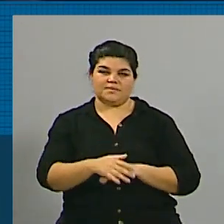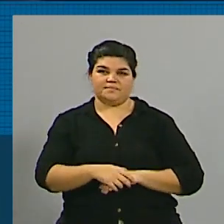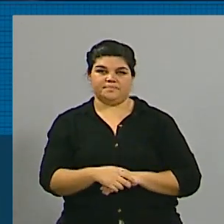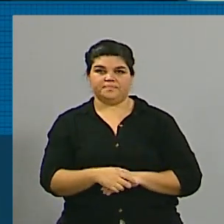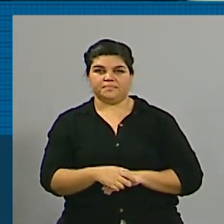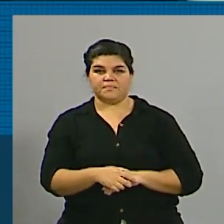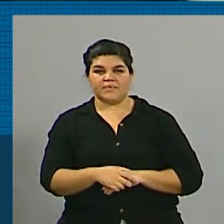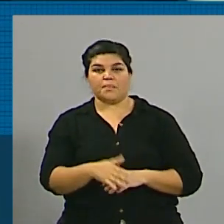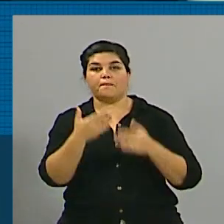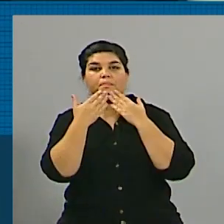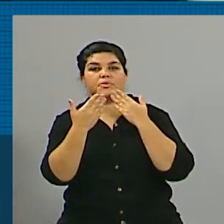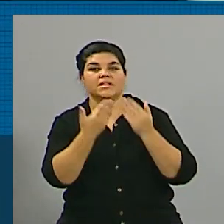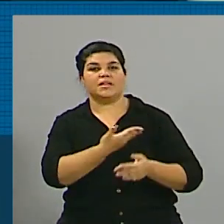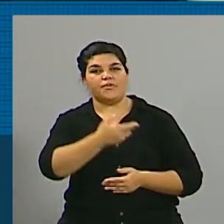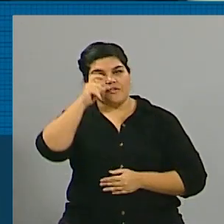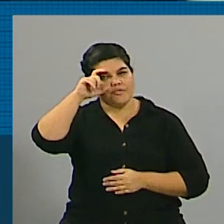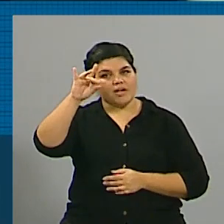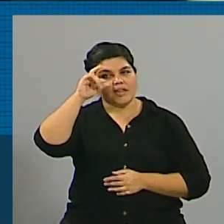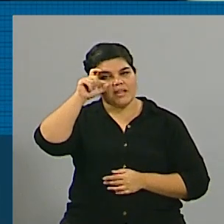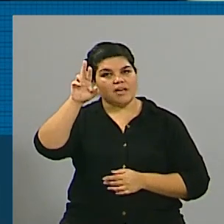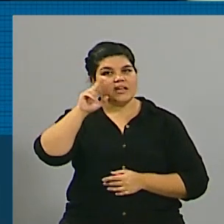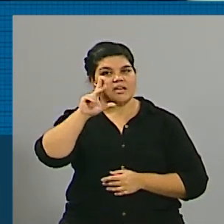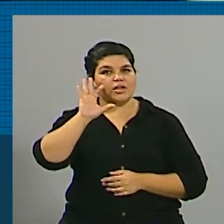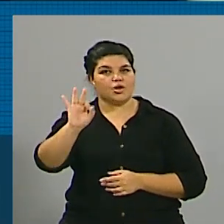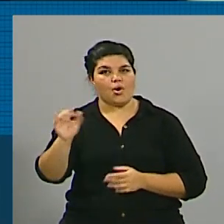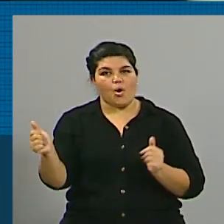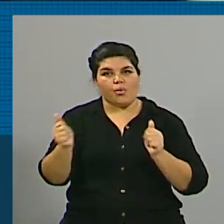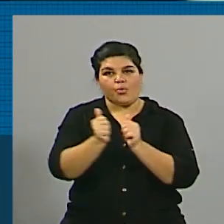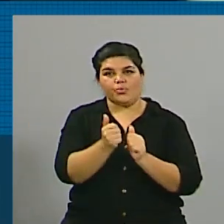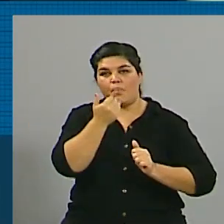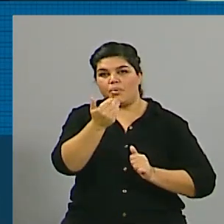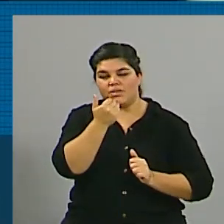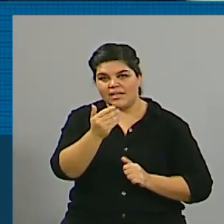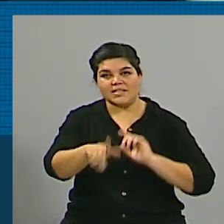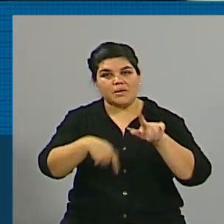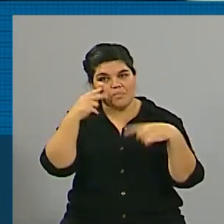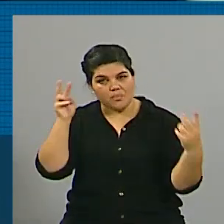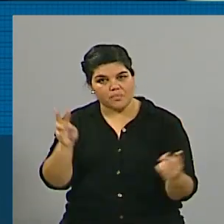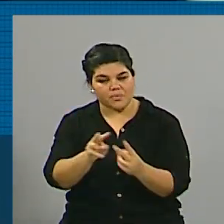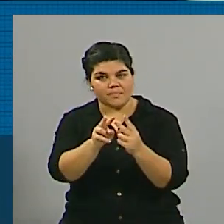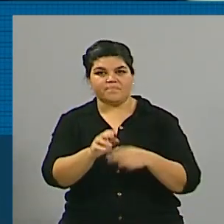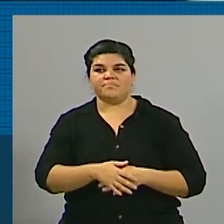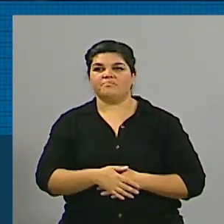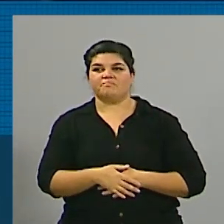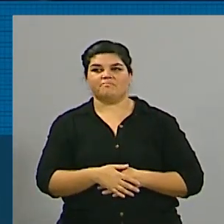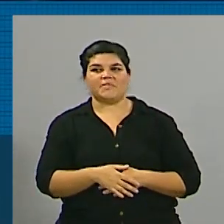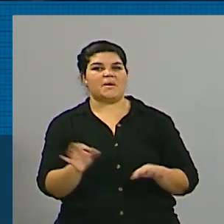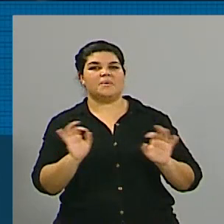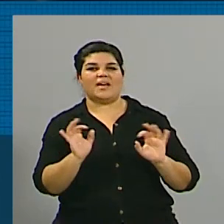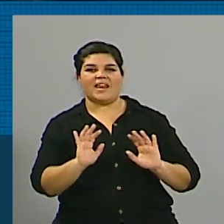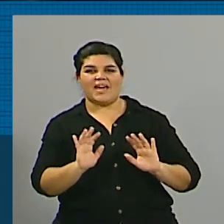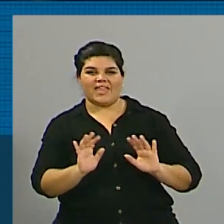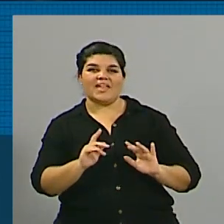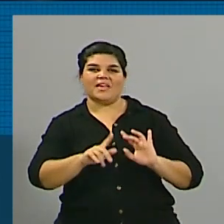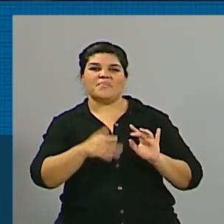cual. Federico, te agradecemos muchísimo por este ratito con nosotros aquí en Chat Político y será hasta cualquier momento. No, por favor, muchas gracias a ustedes